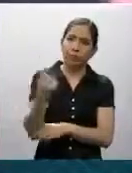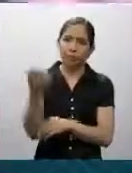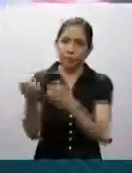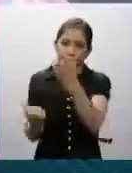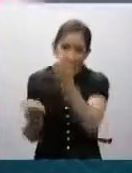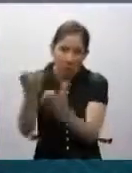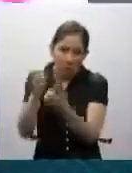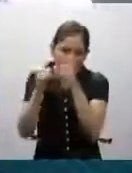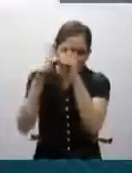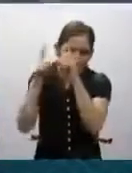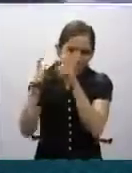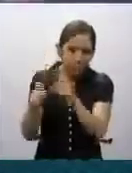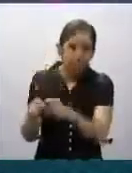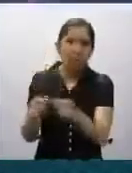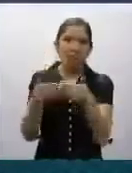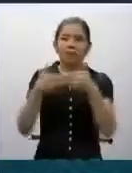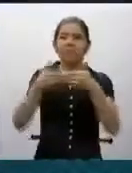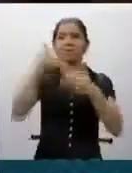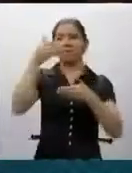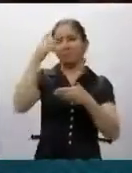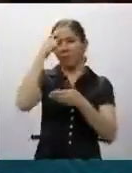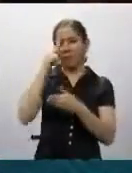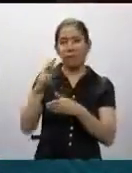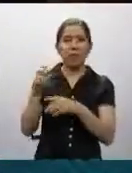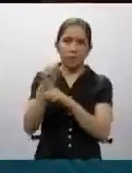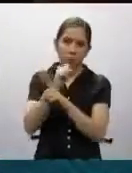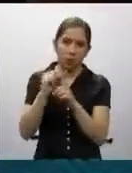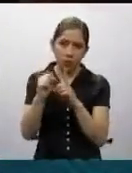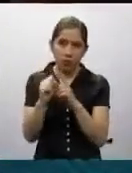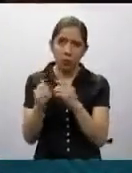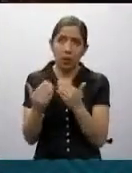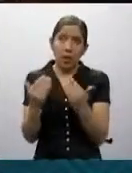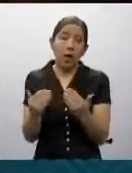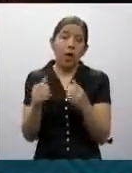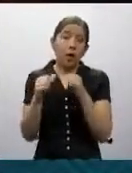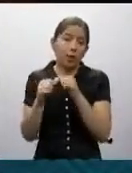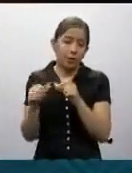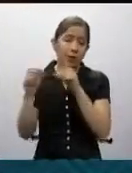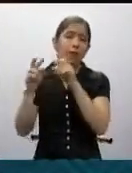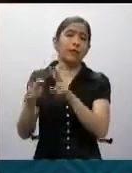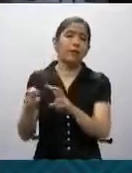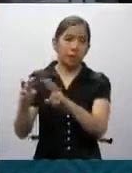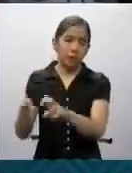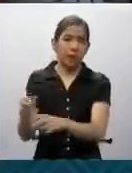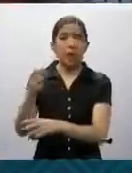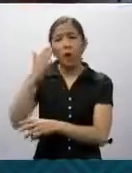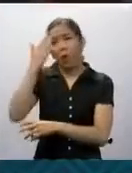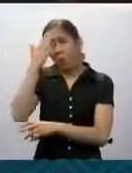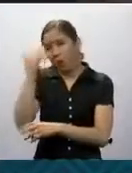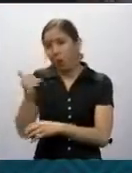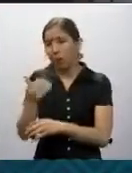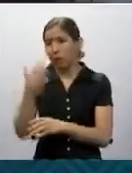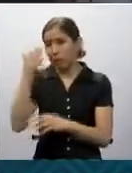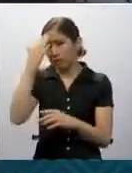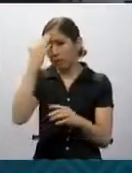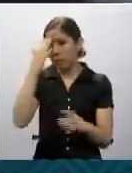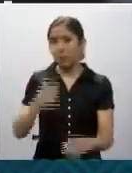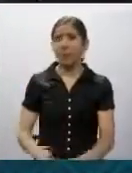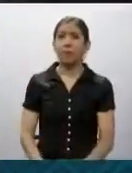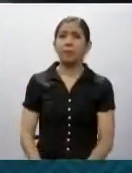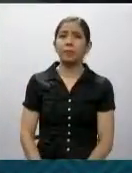Gesell para determinar su situación. Se está todavía investigando ese aspecto, siendo que a la fecha se tiene que tendrían los